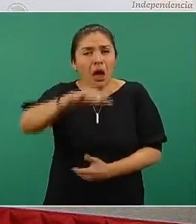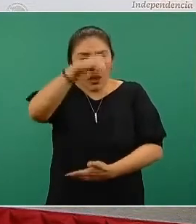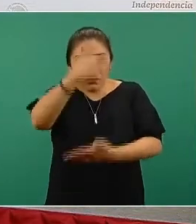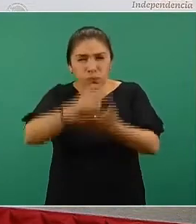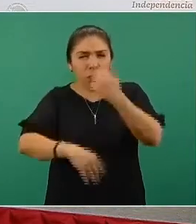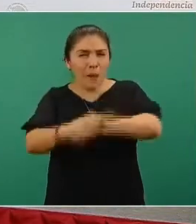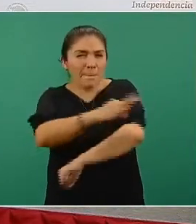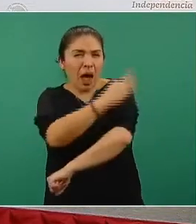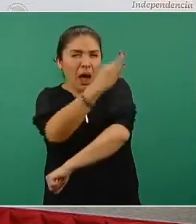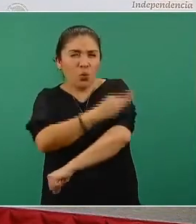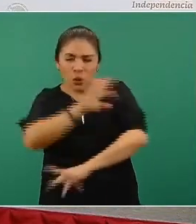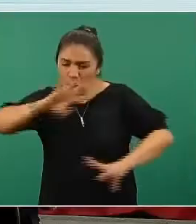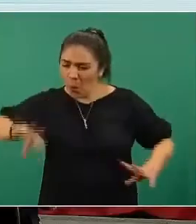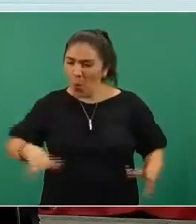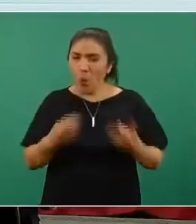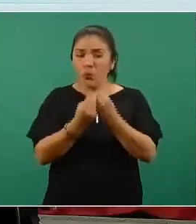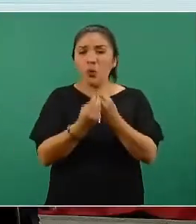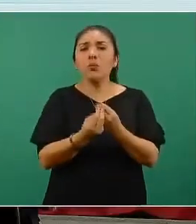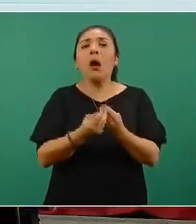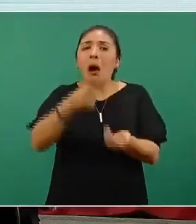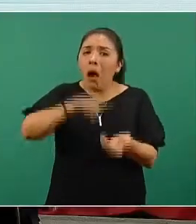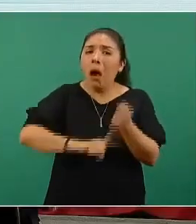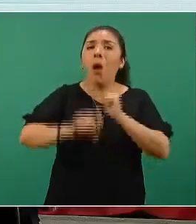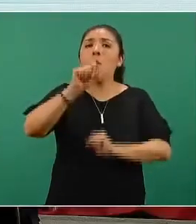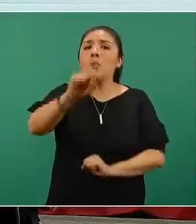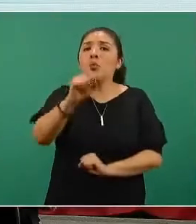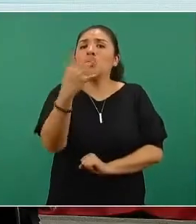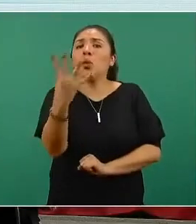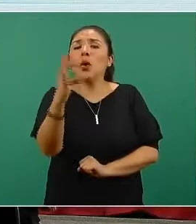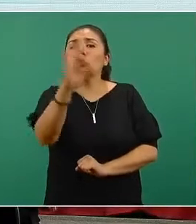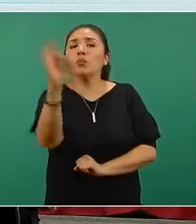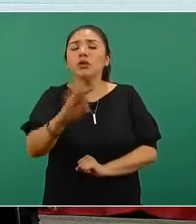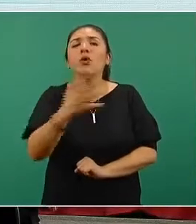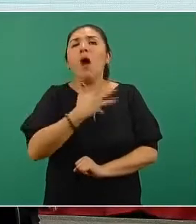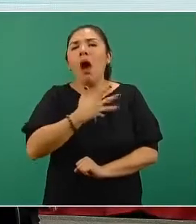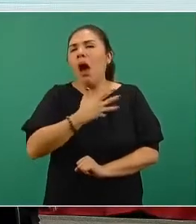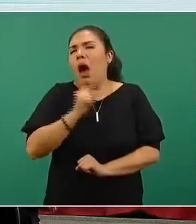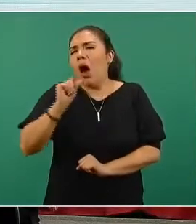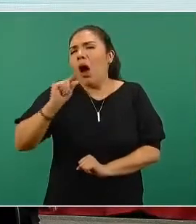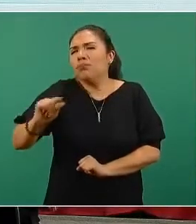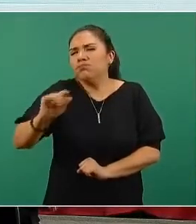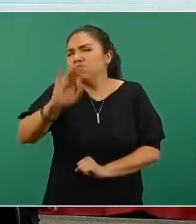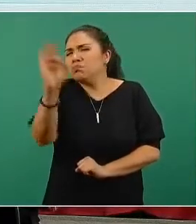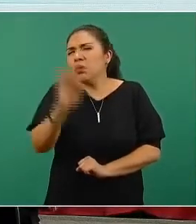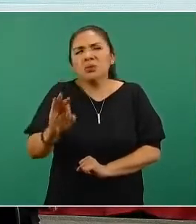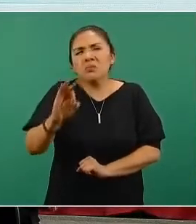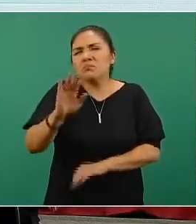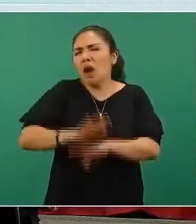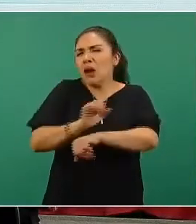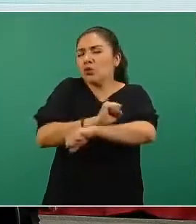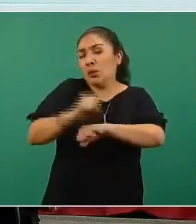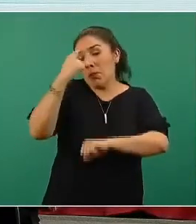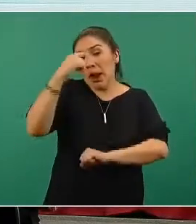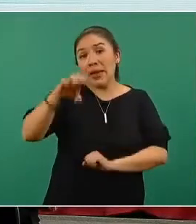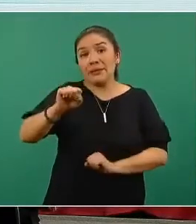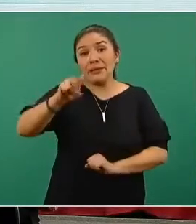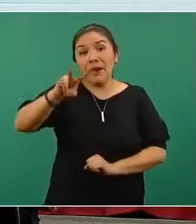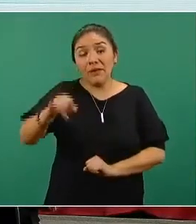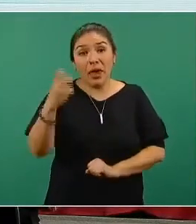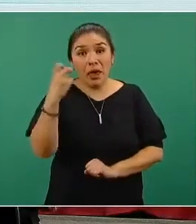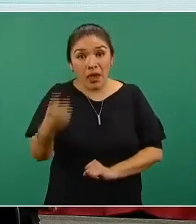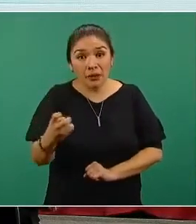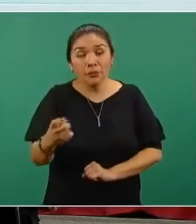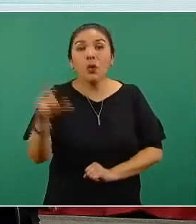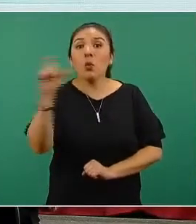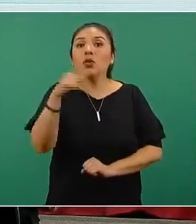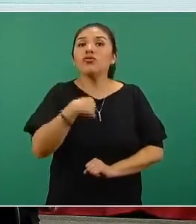dosis aplicadas, el 0.4% tenemos de una tasa o de una prevalencia de ESAVIS, de estos eventos. Y